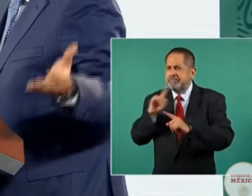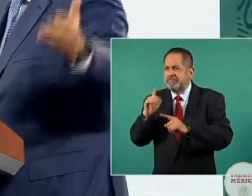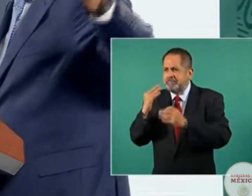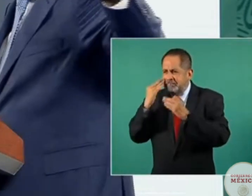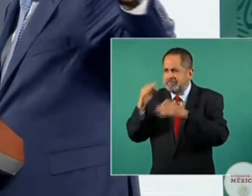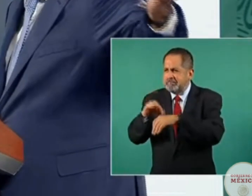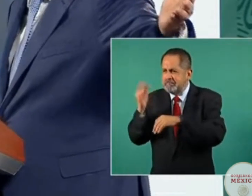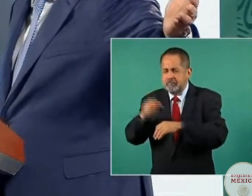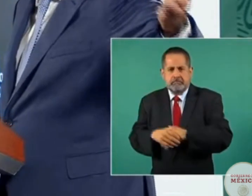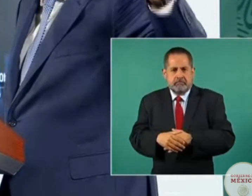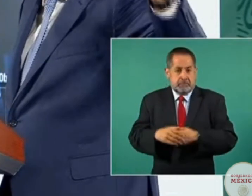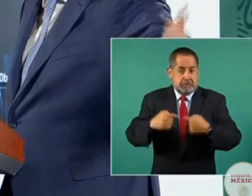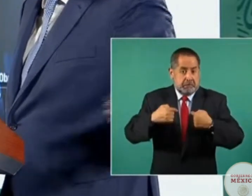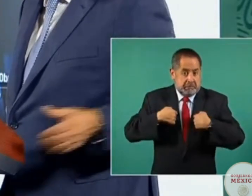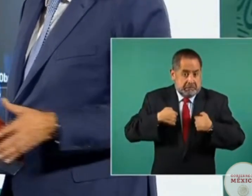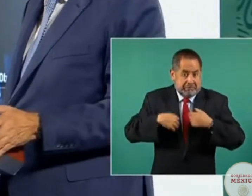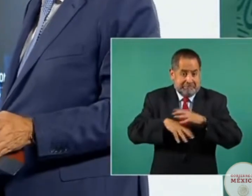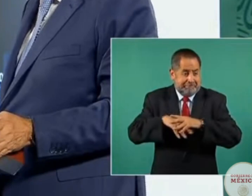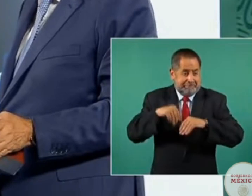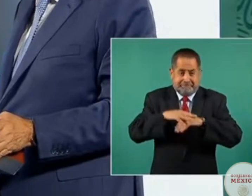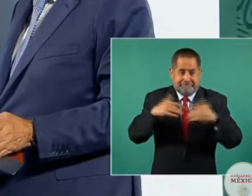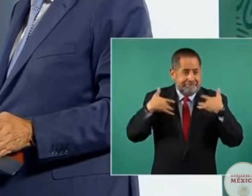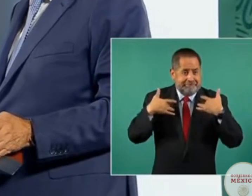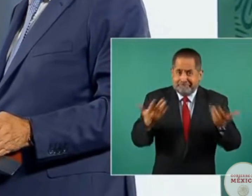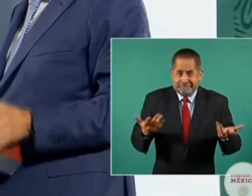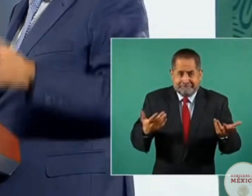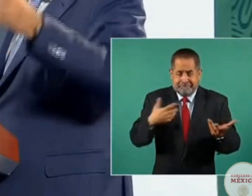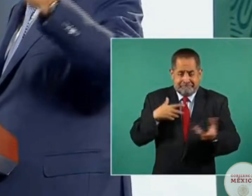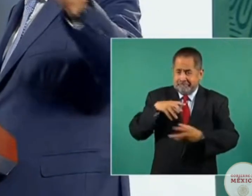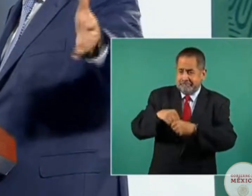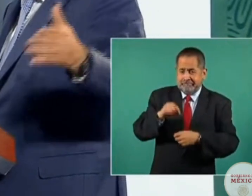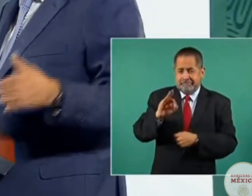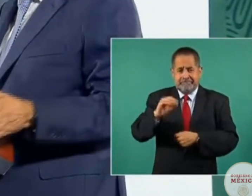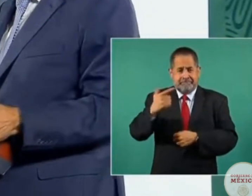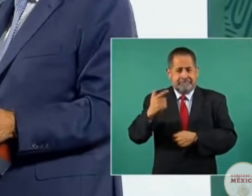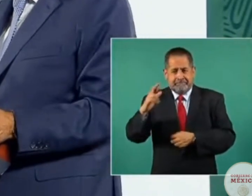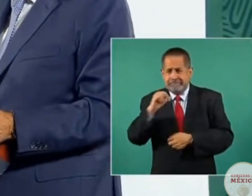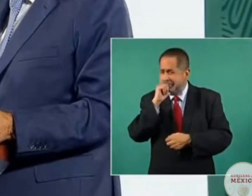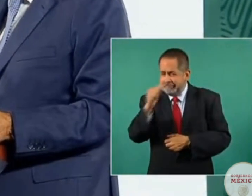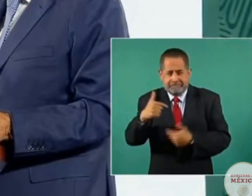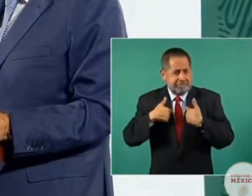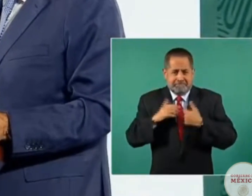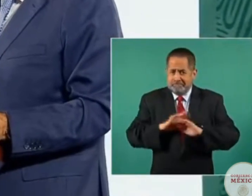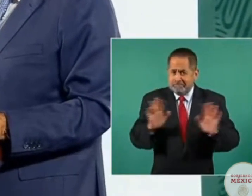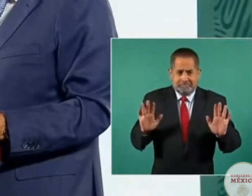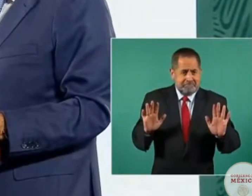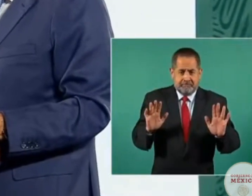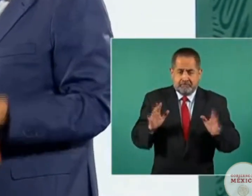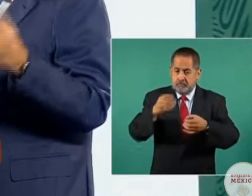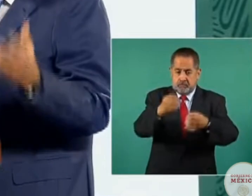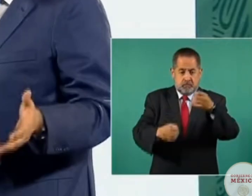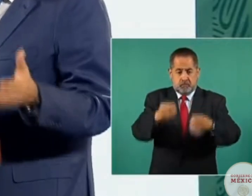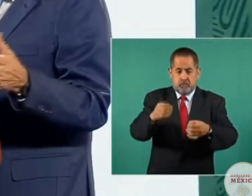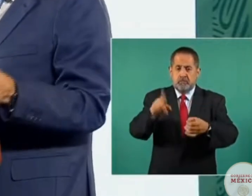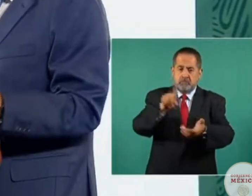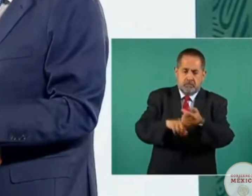Yo no tengo nada que ver con la fiscalía ni con los jueces que pertenecen al